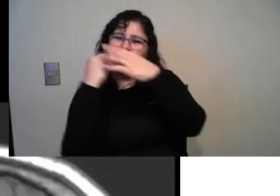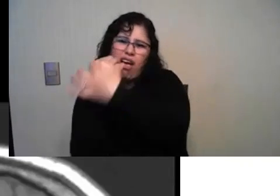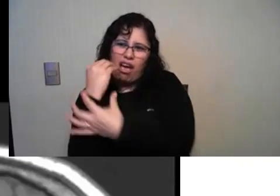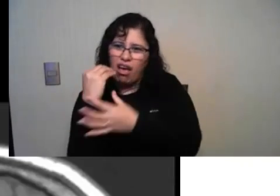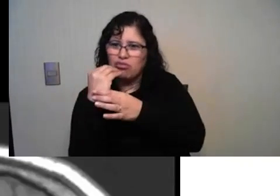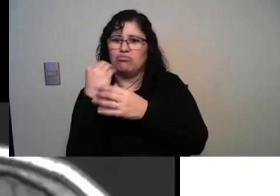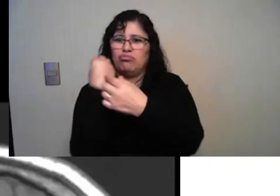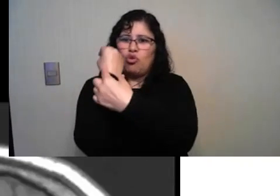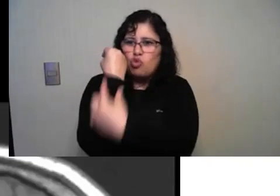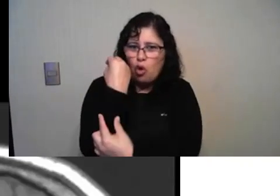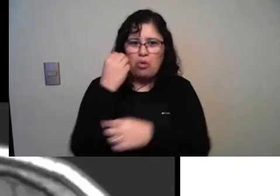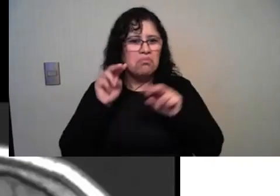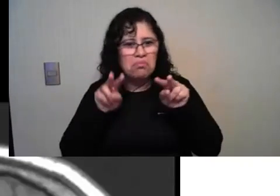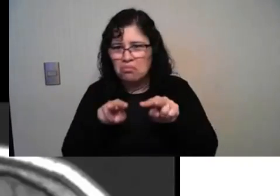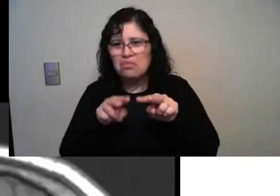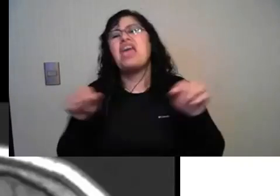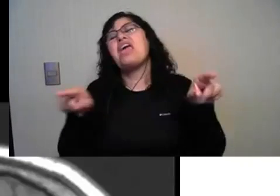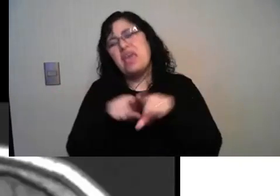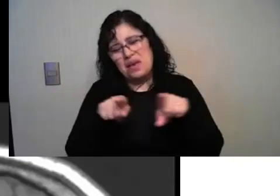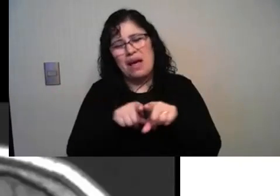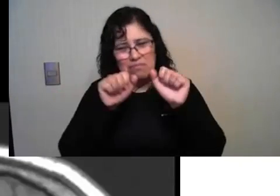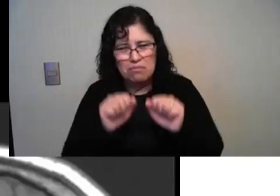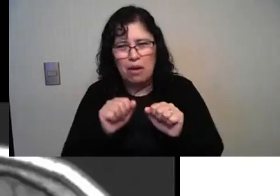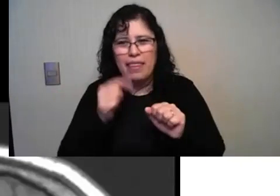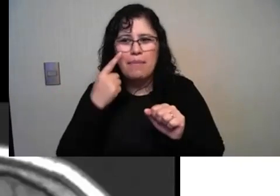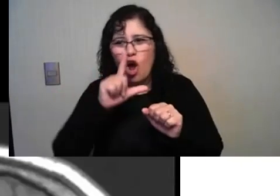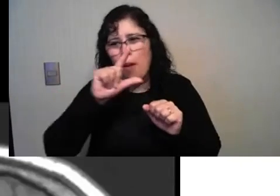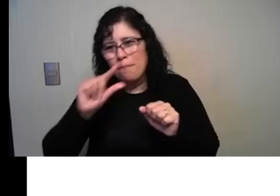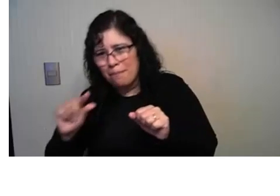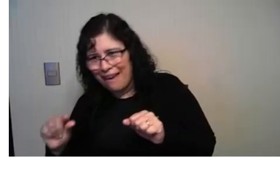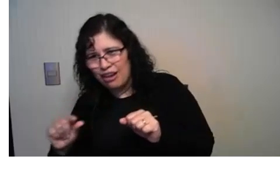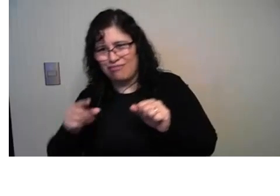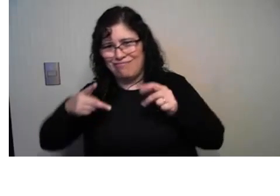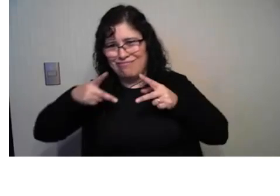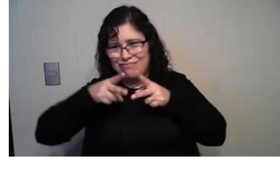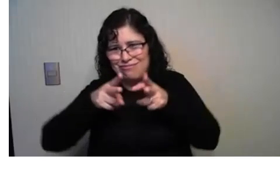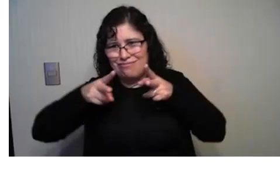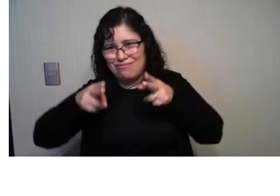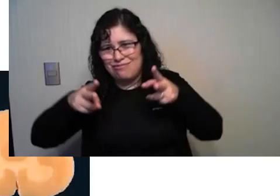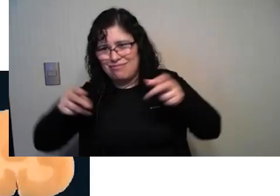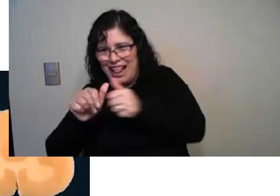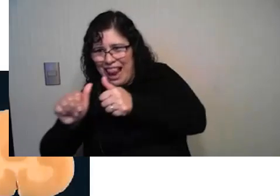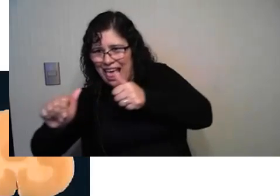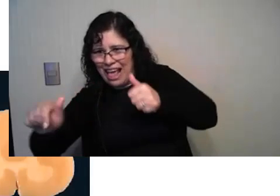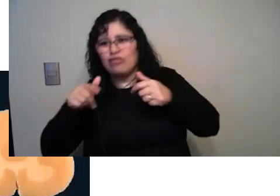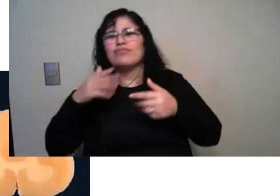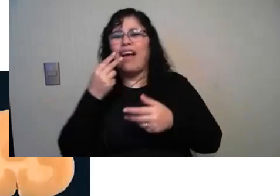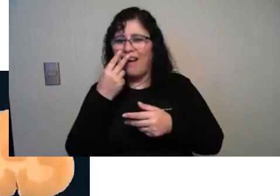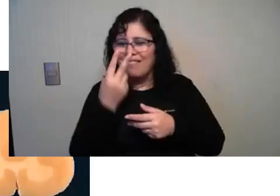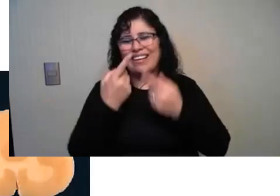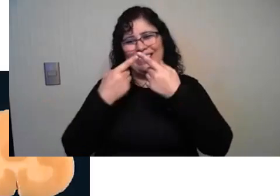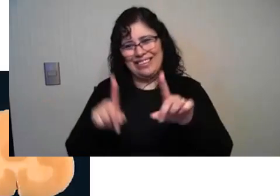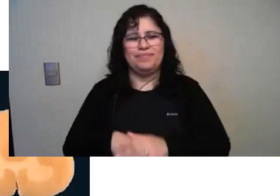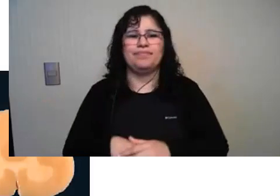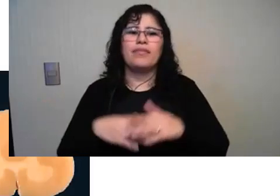visto adelante. Bueno, ahí tienen otra forma de estudiar el sistema nervioso.